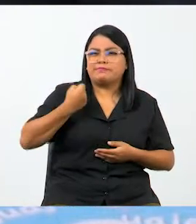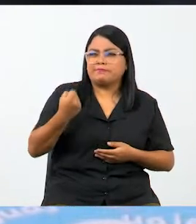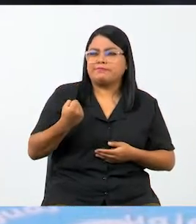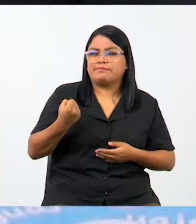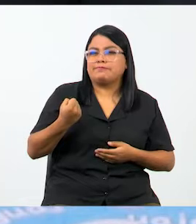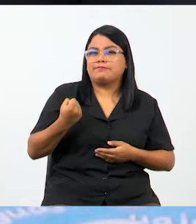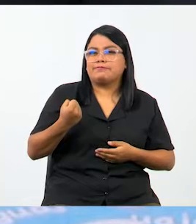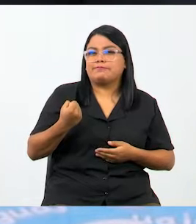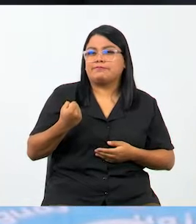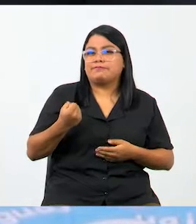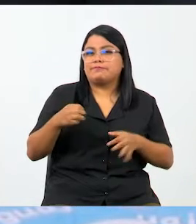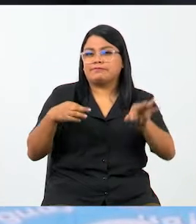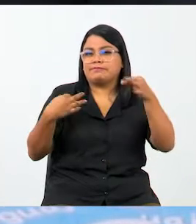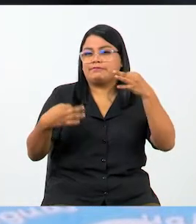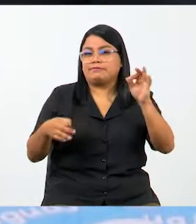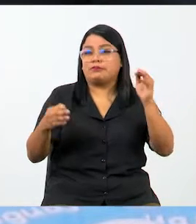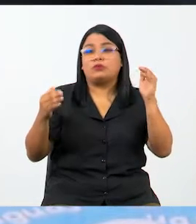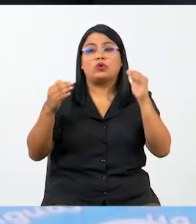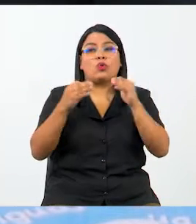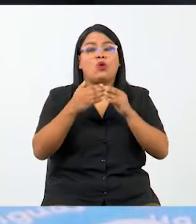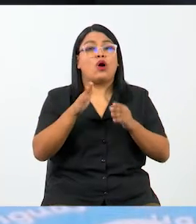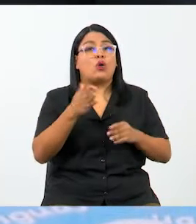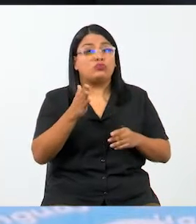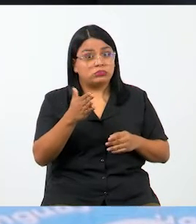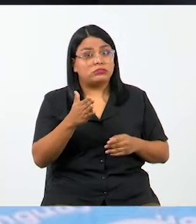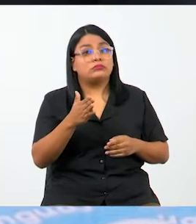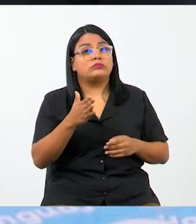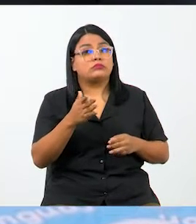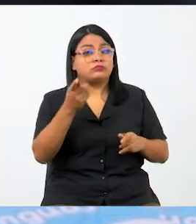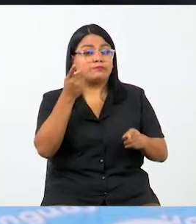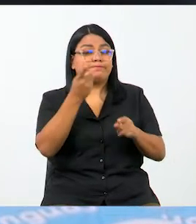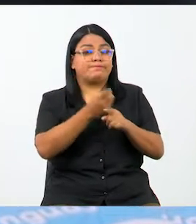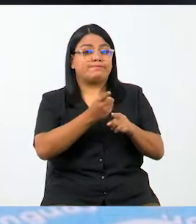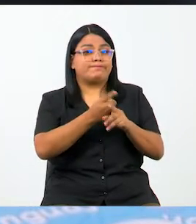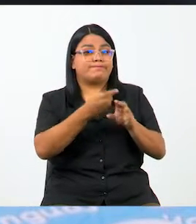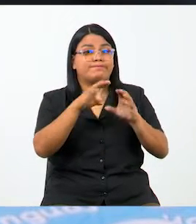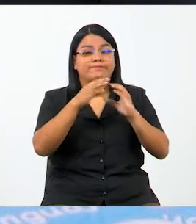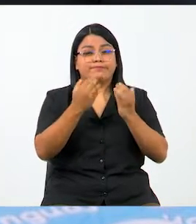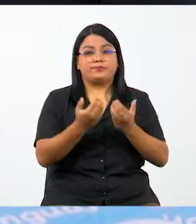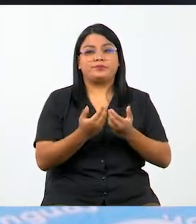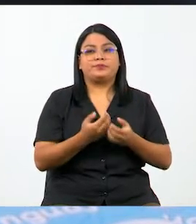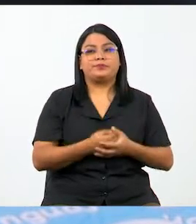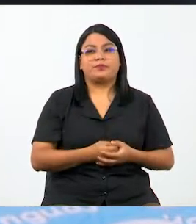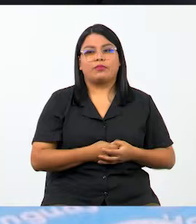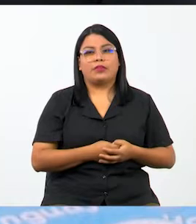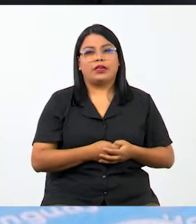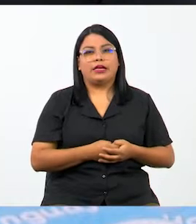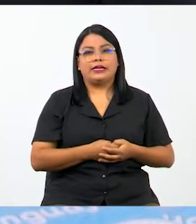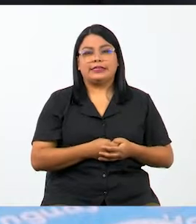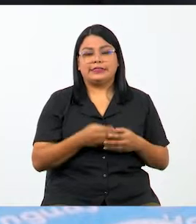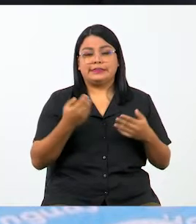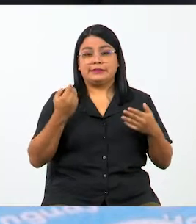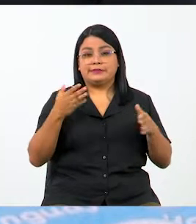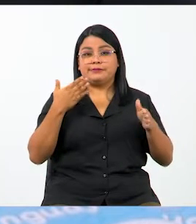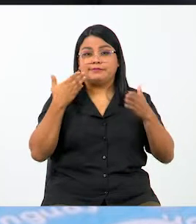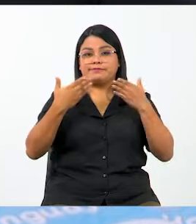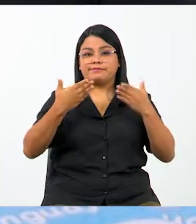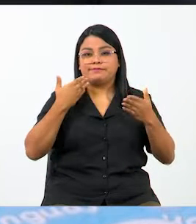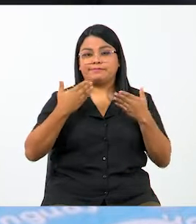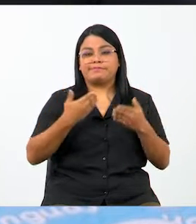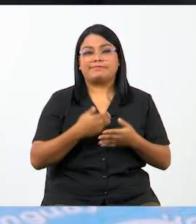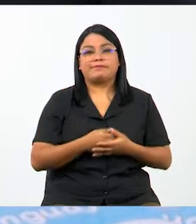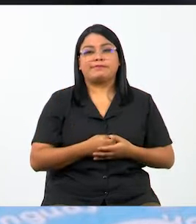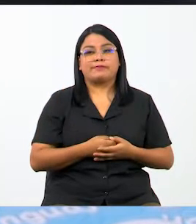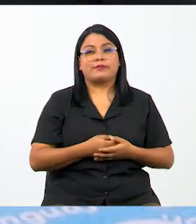además utilizarlo adecuadamente para nuestras clases. Como ya te había dicho antes, Antonieta, es necesario